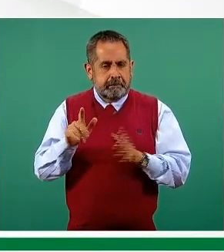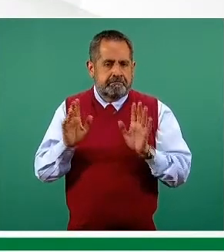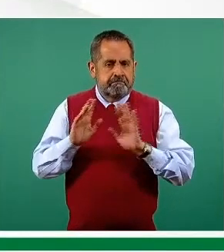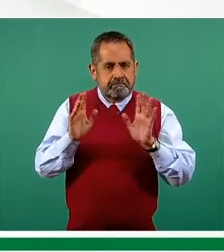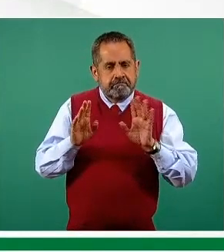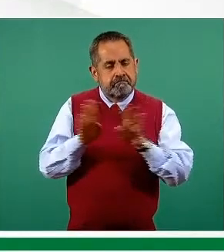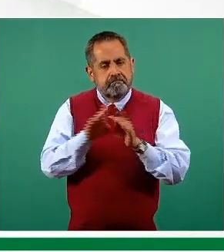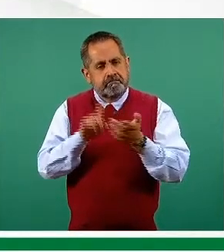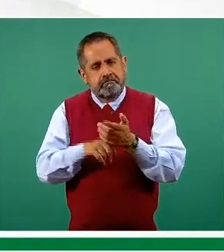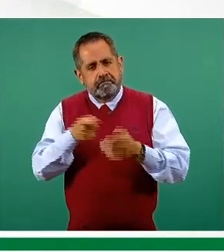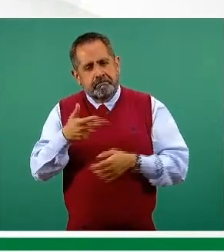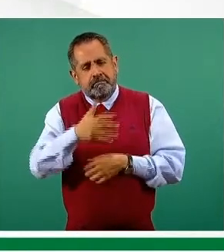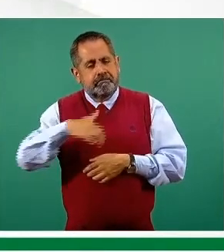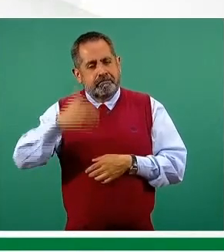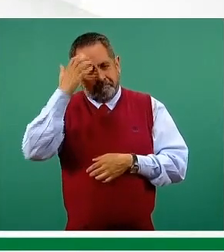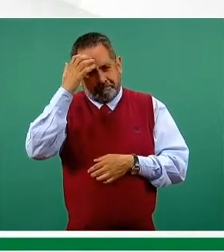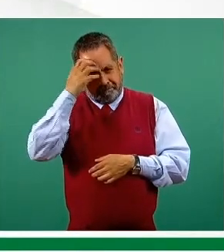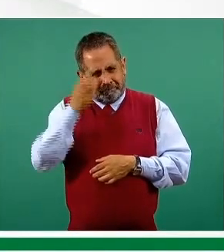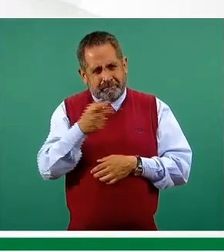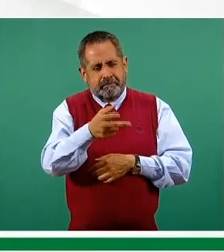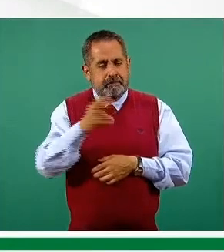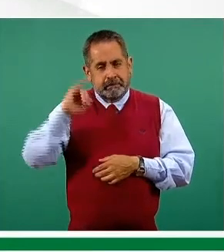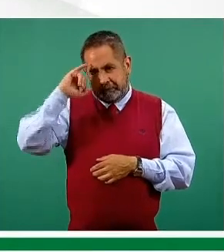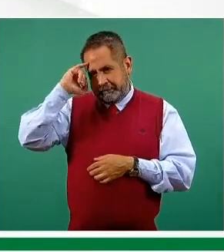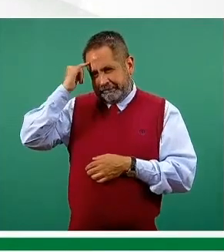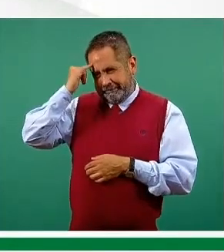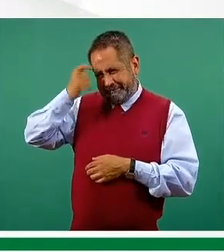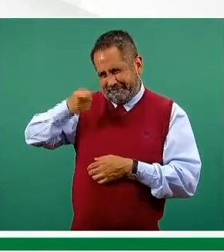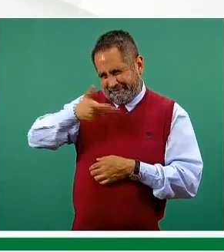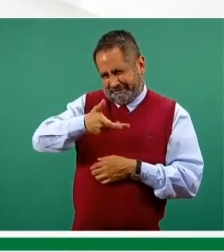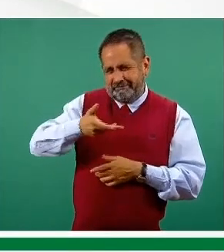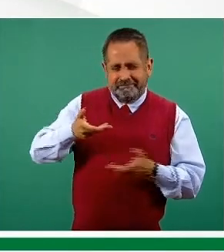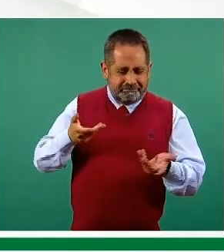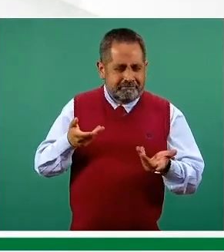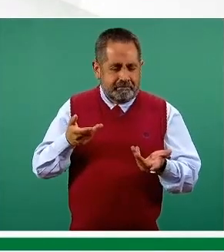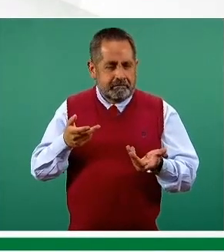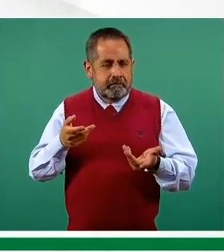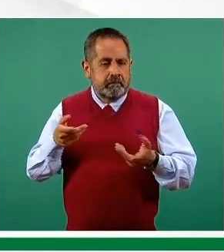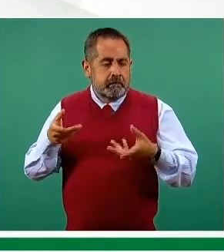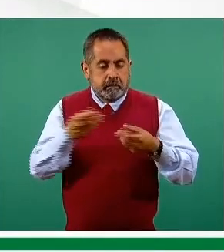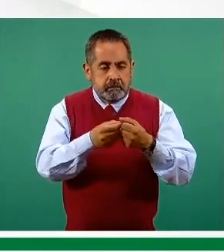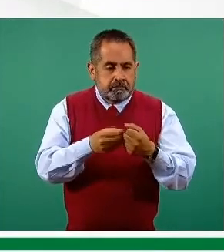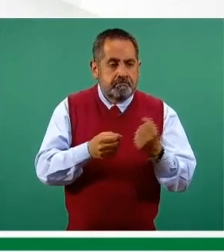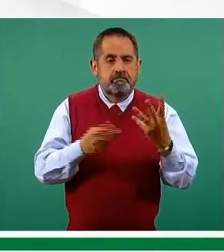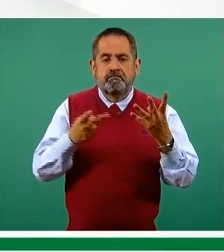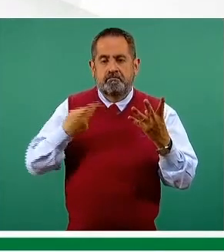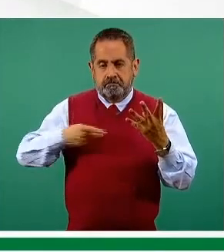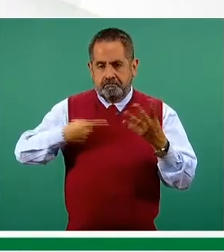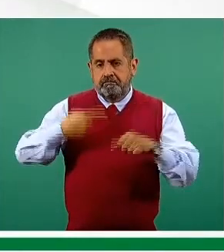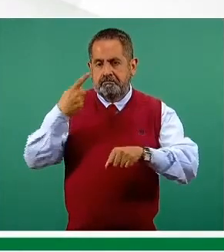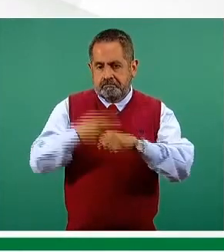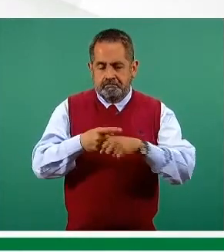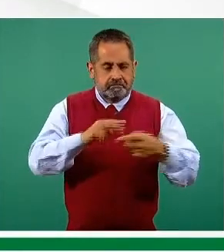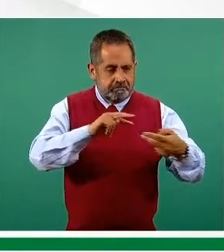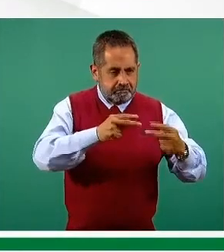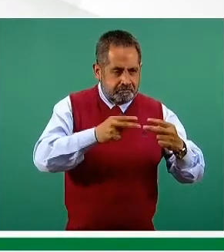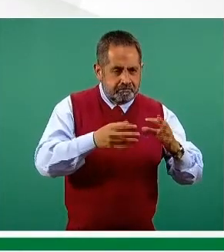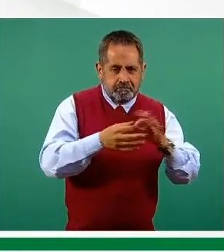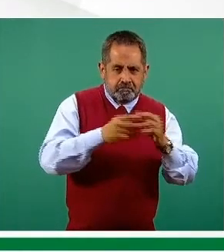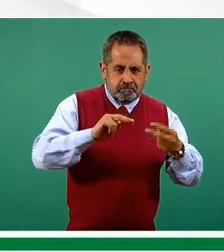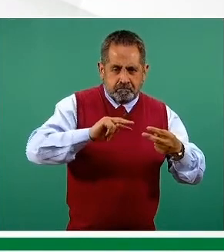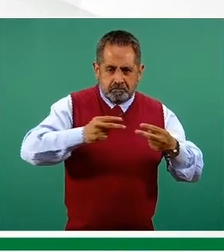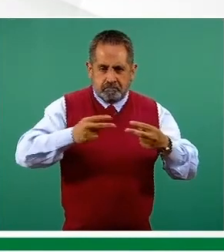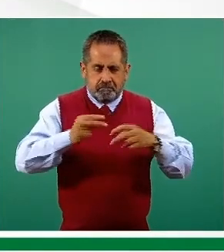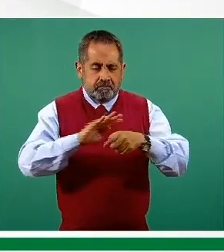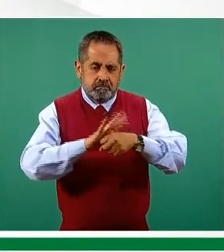pero coloquialmente conocida como variante de la India. Tenemos 4 casos confirmados con secuenciación genética y